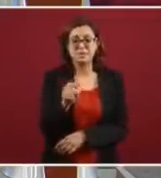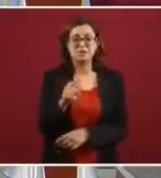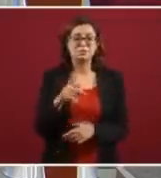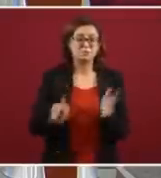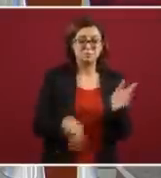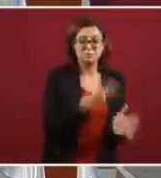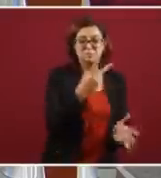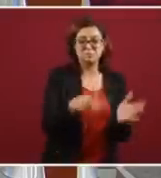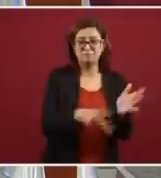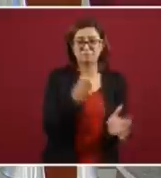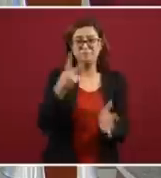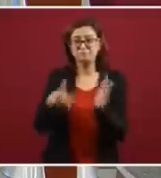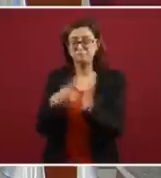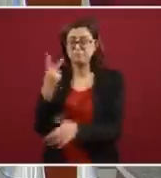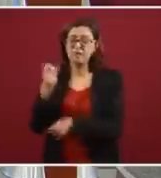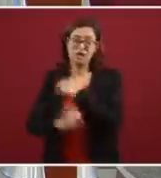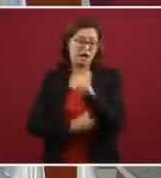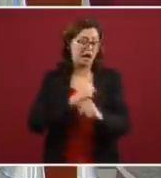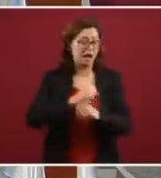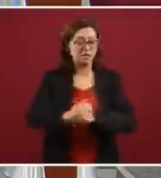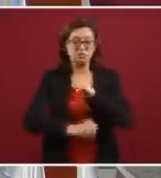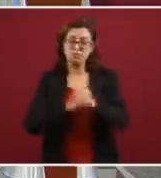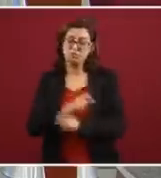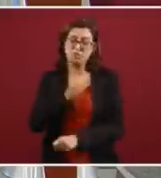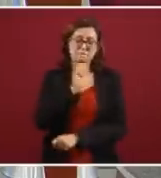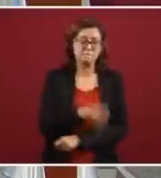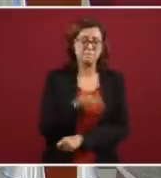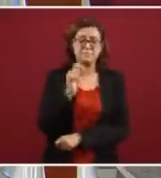repite año con año.